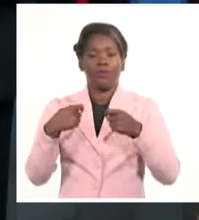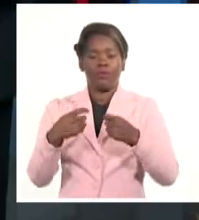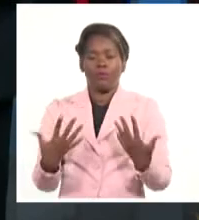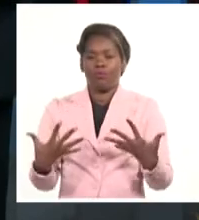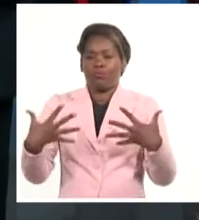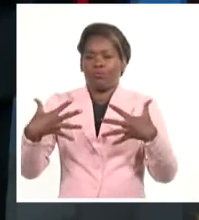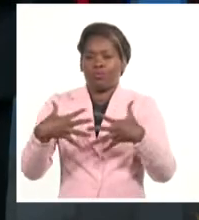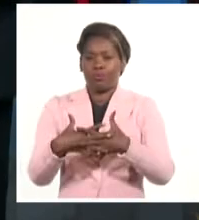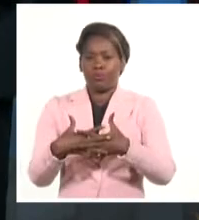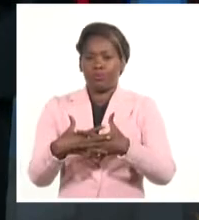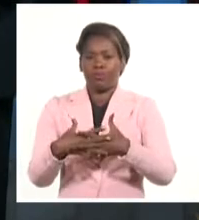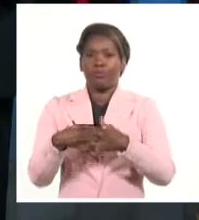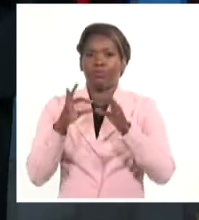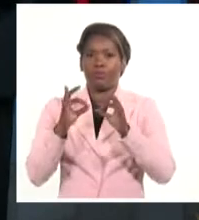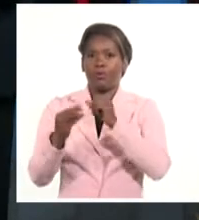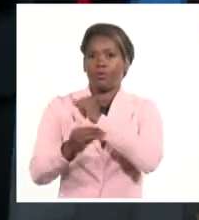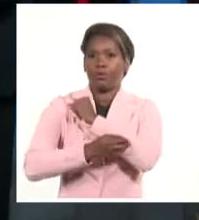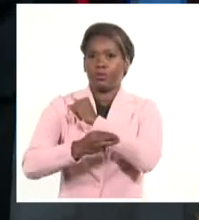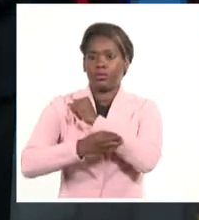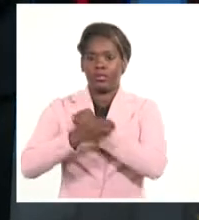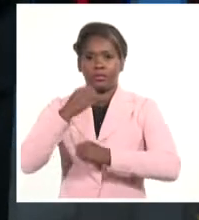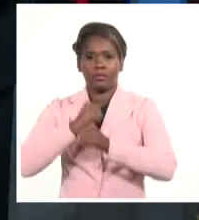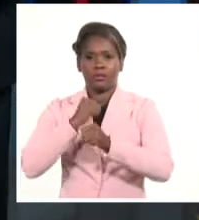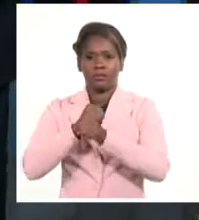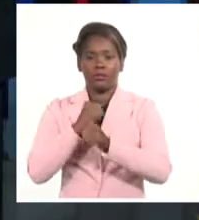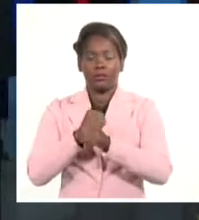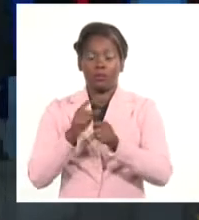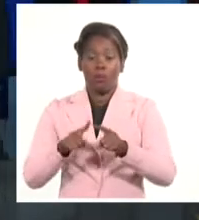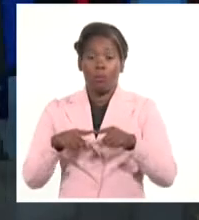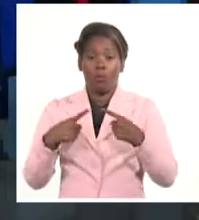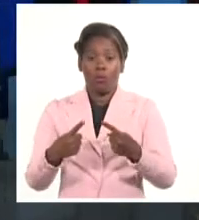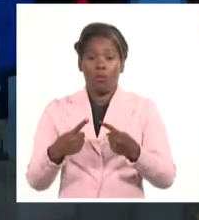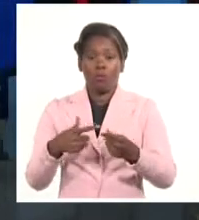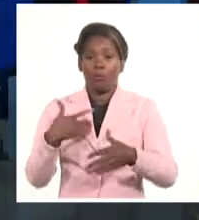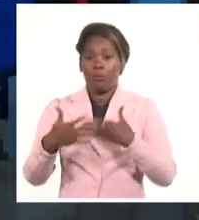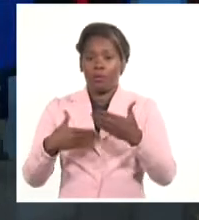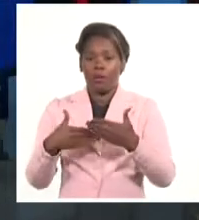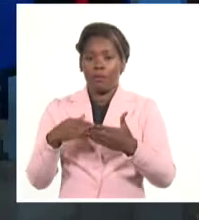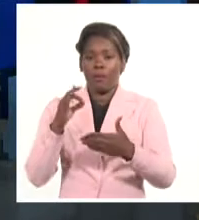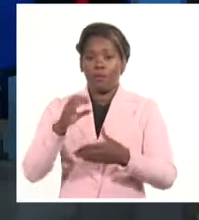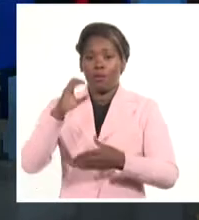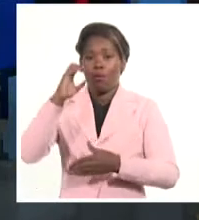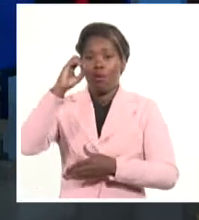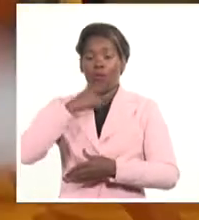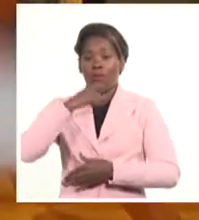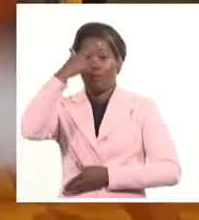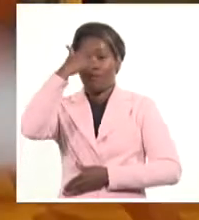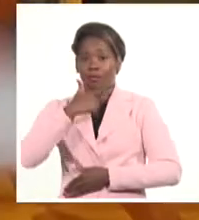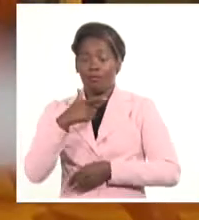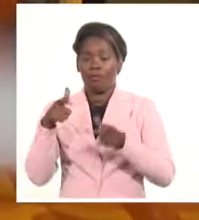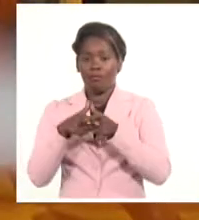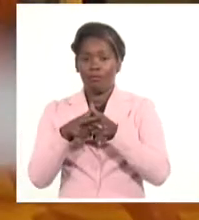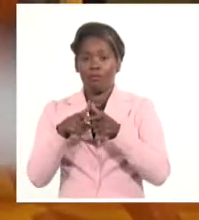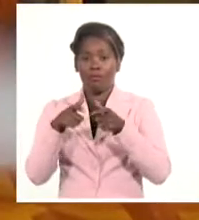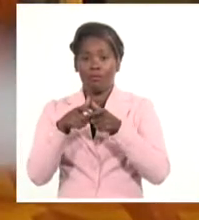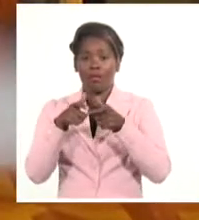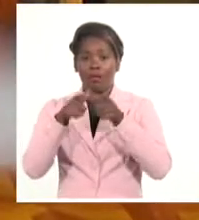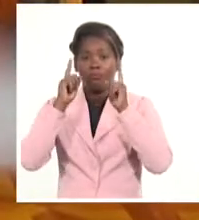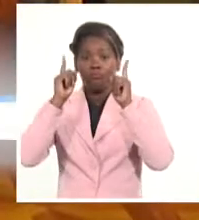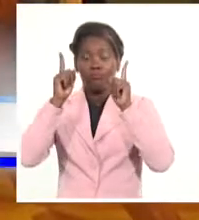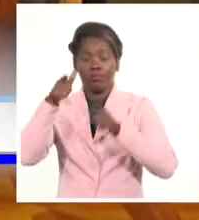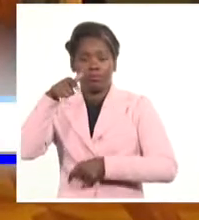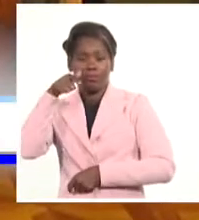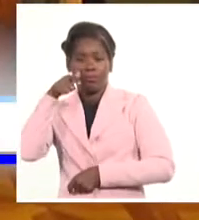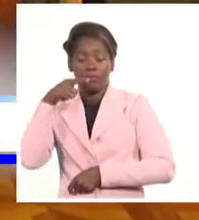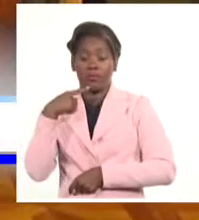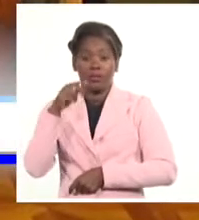legítimo ejercicio del poder, todo esto ante la inminente llegada de una misión observadora de la OEA. Castillo señaló que ese es el objetivo de su pedido de